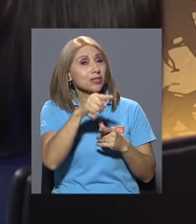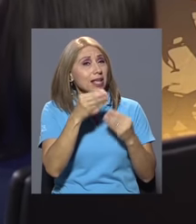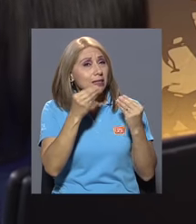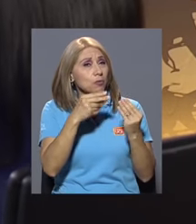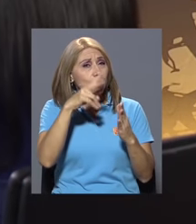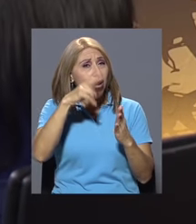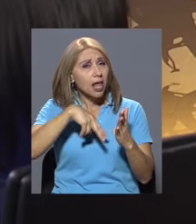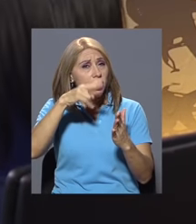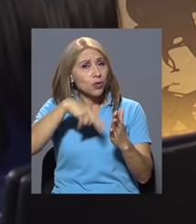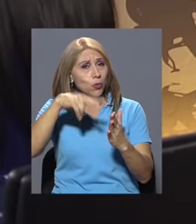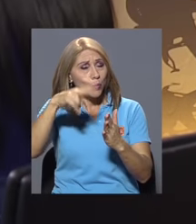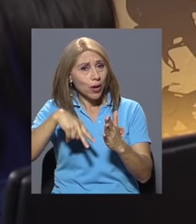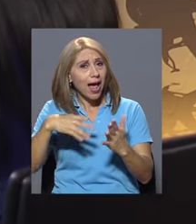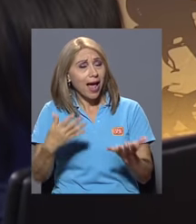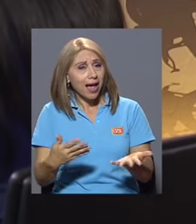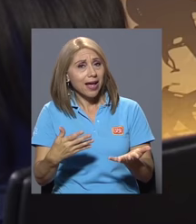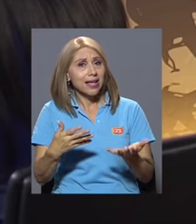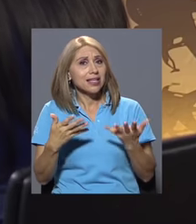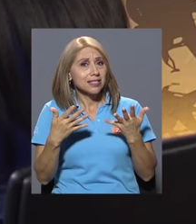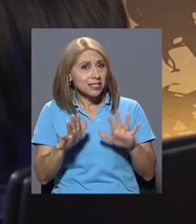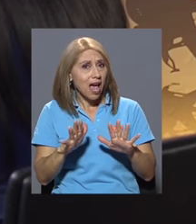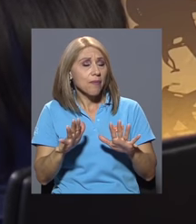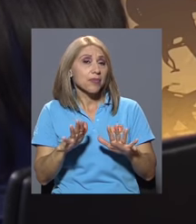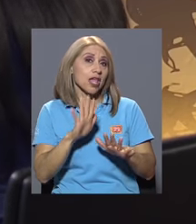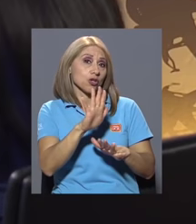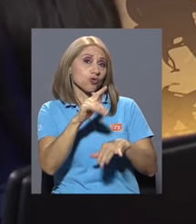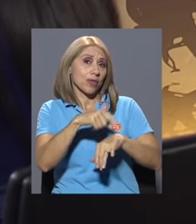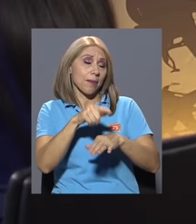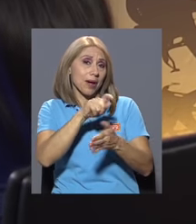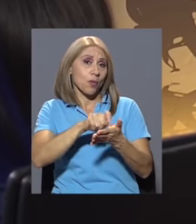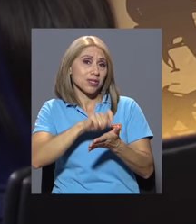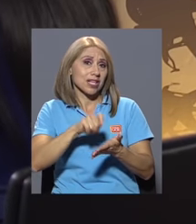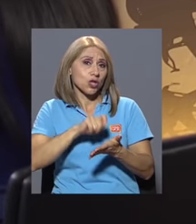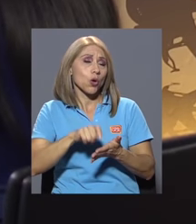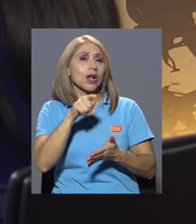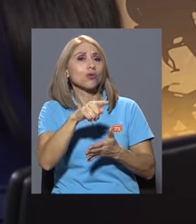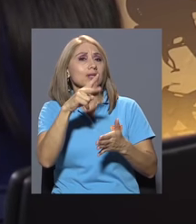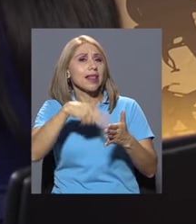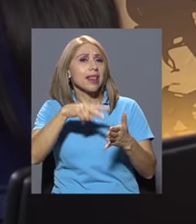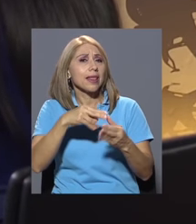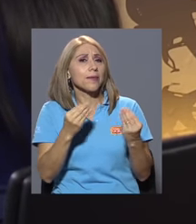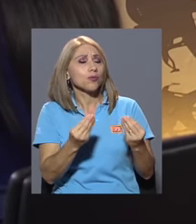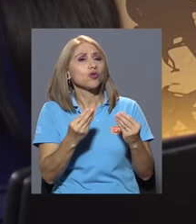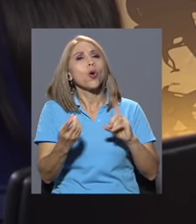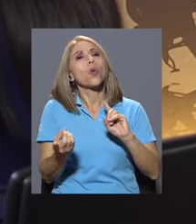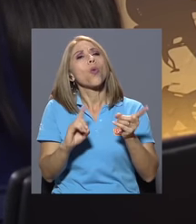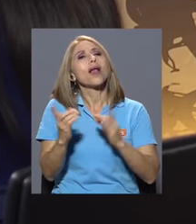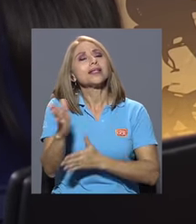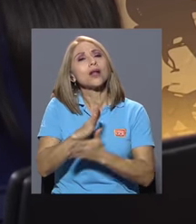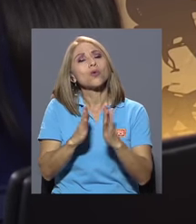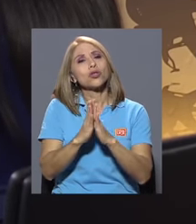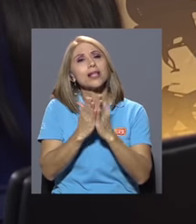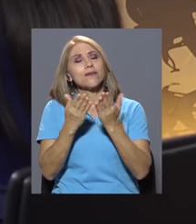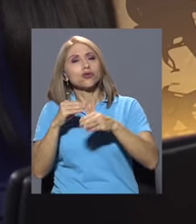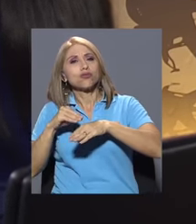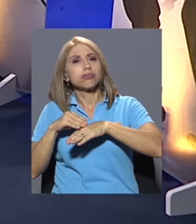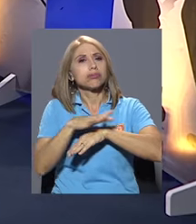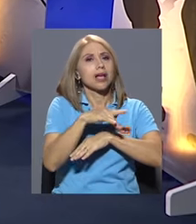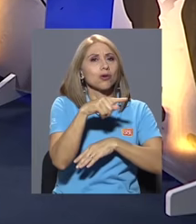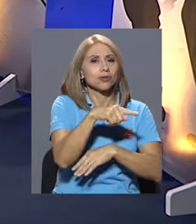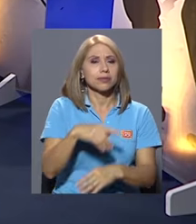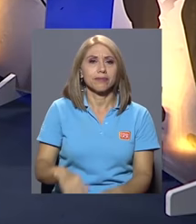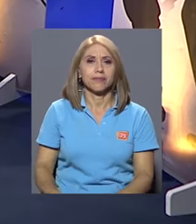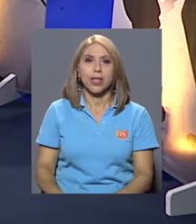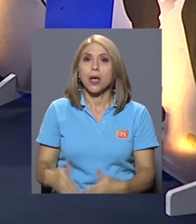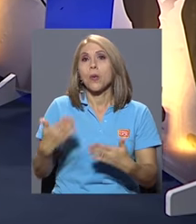pero, obviamente previo a tu etapa como escritora, de estas obras. ¿Cuáles fueron algunas de estas obras que te influenciaron?